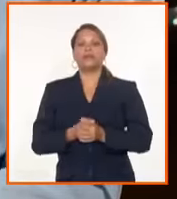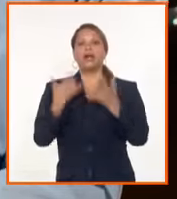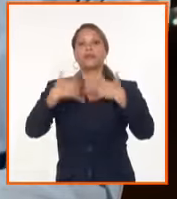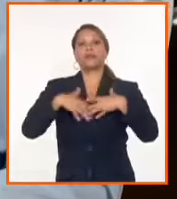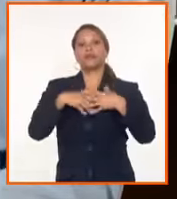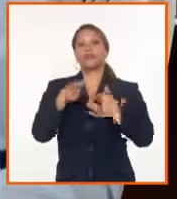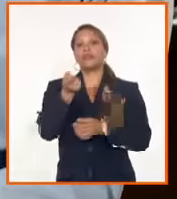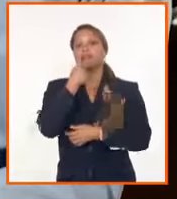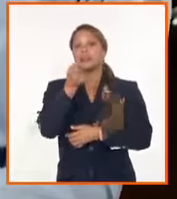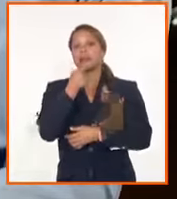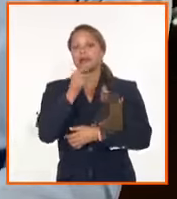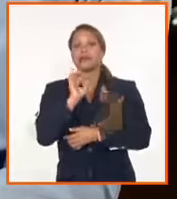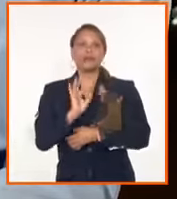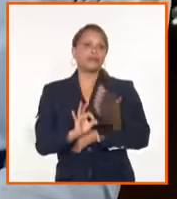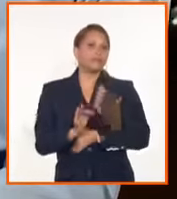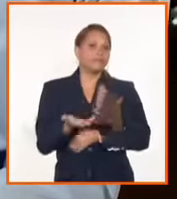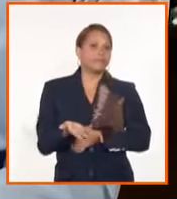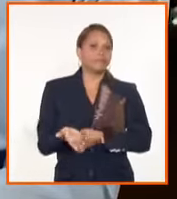medicamentos, que siguen siendo